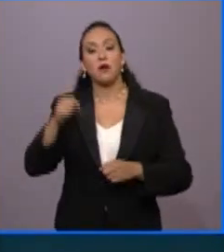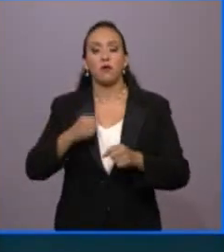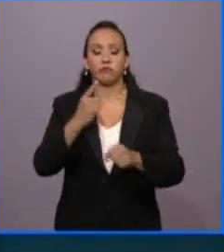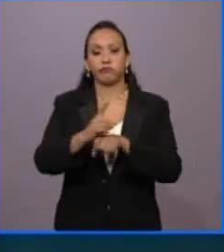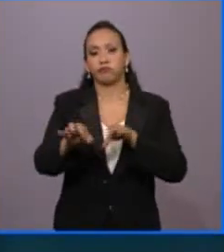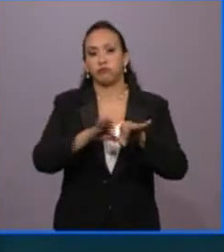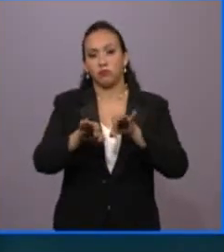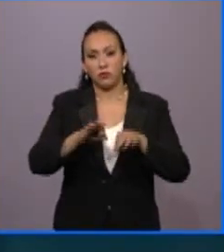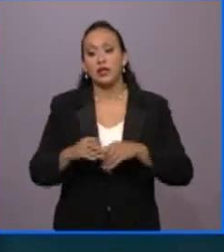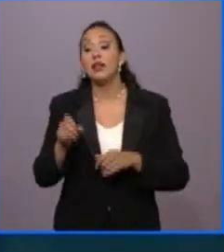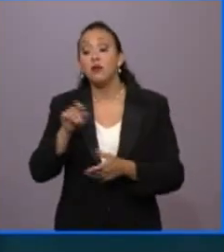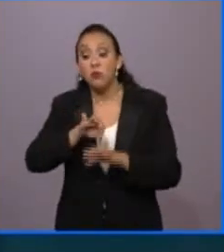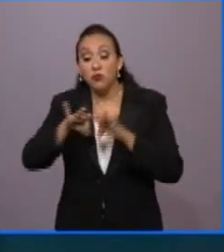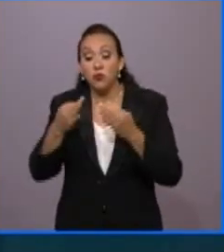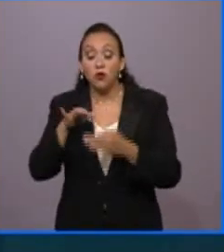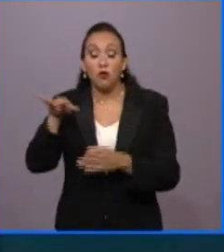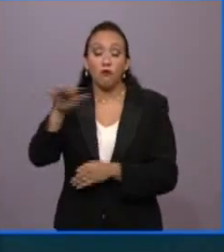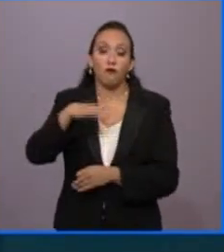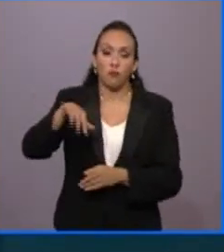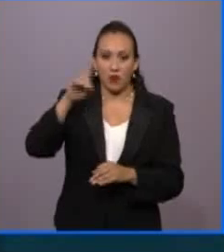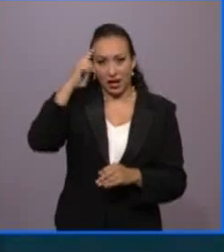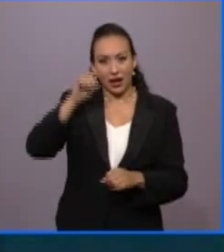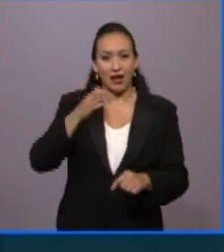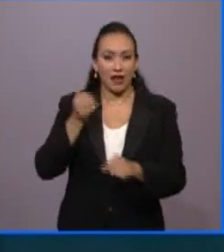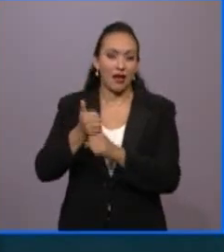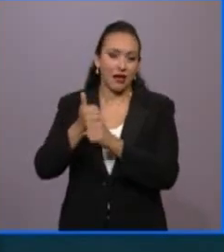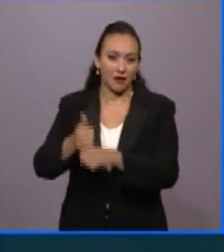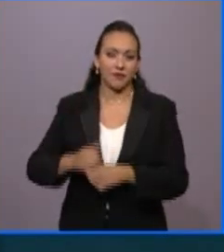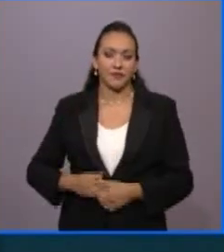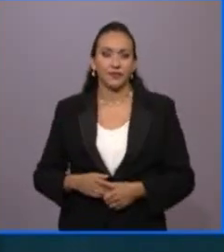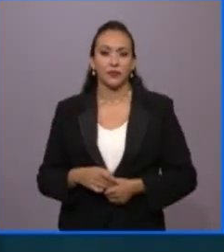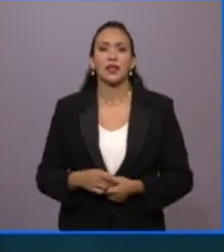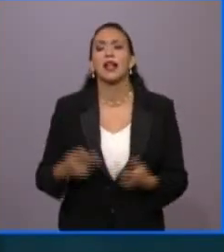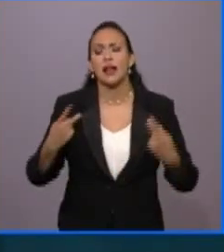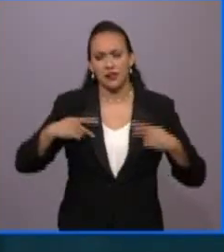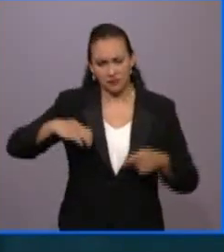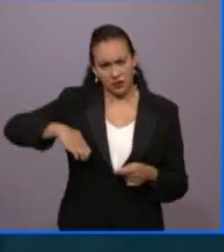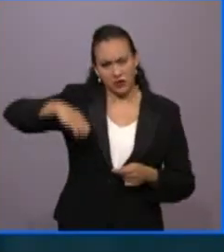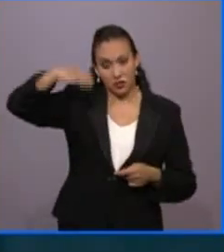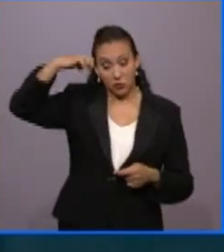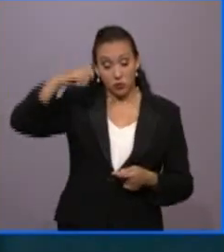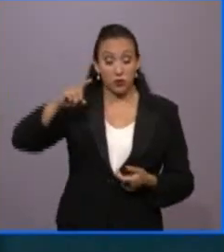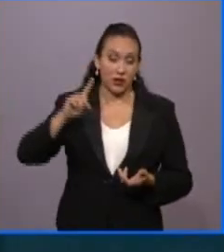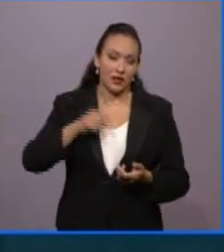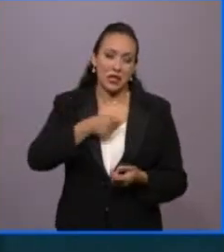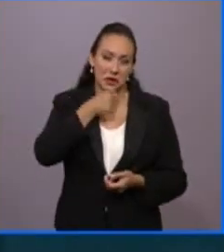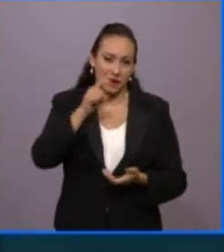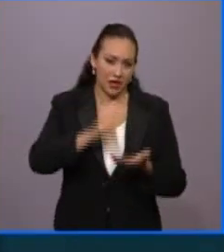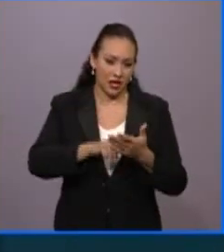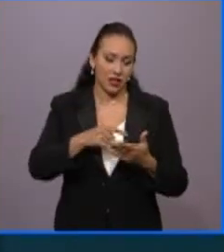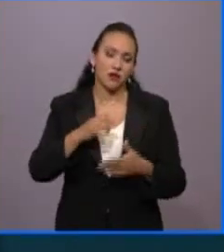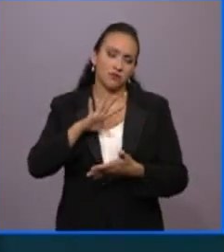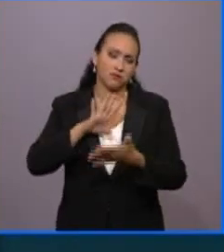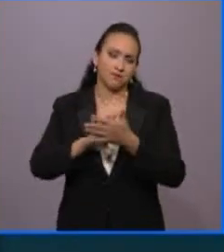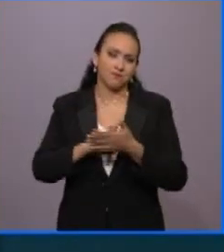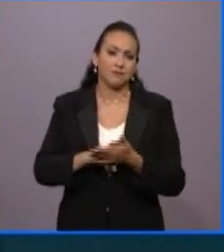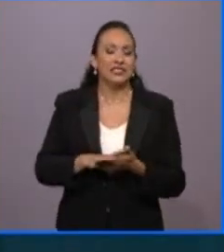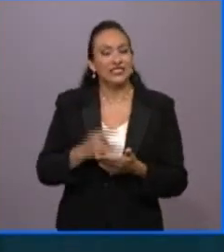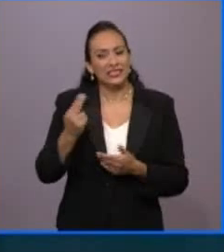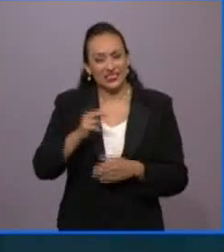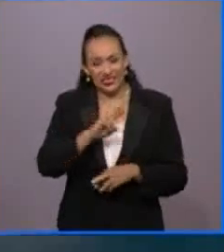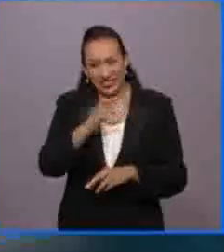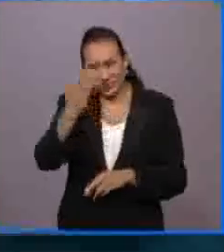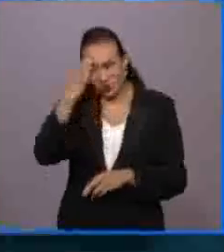y redes de apoyo. Subrayó que el trato que reciben las personas mayores en prisión debe partir del reconocimiento de las